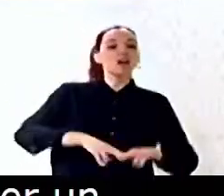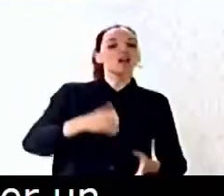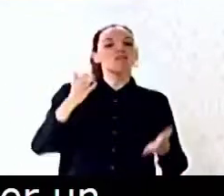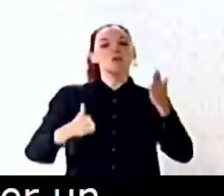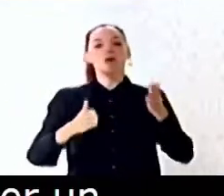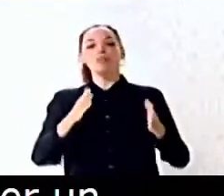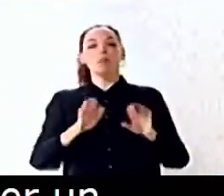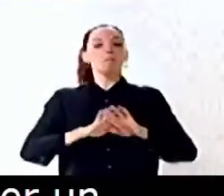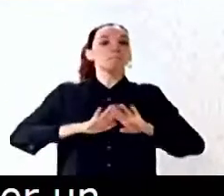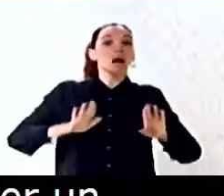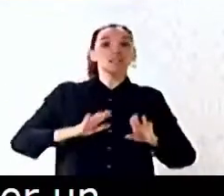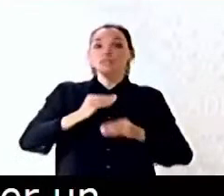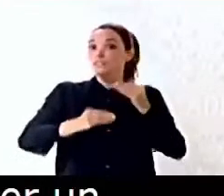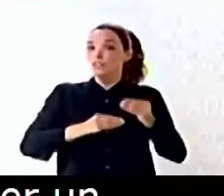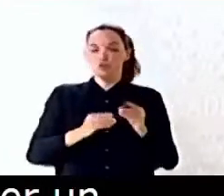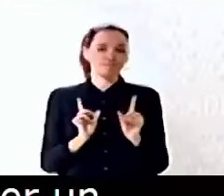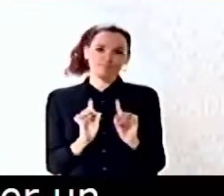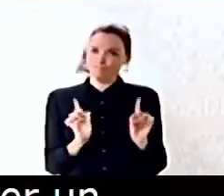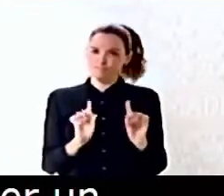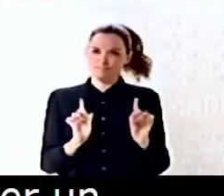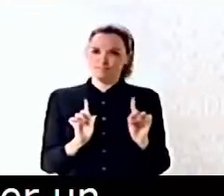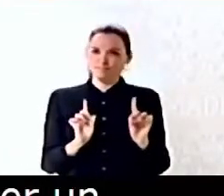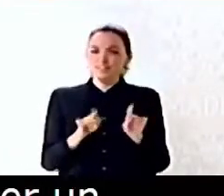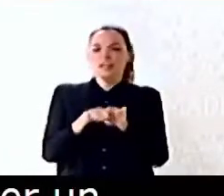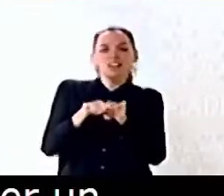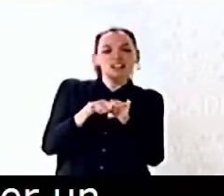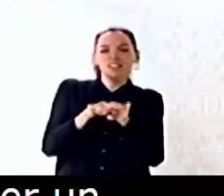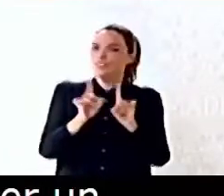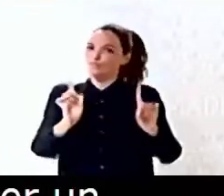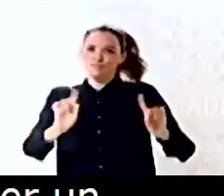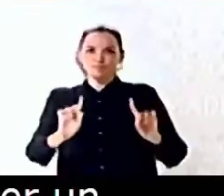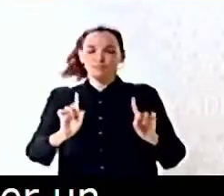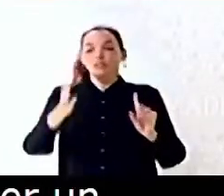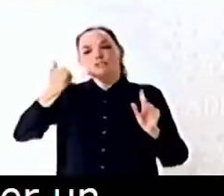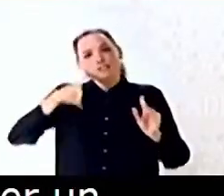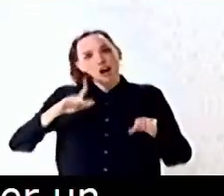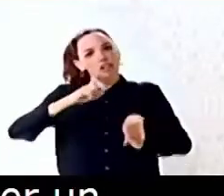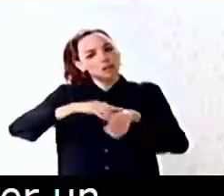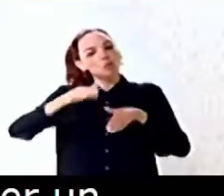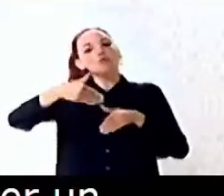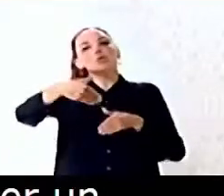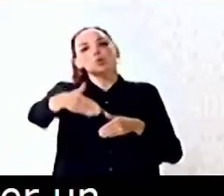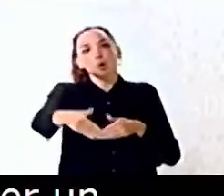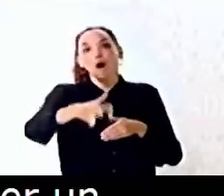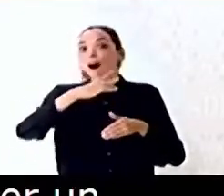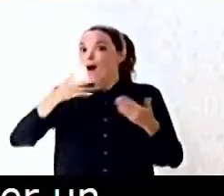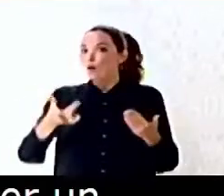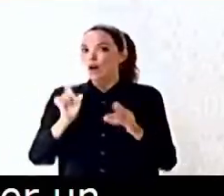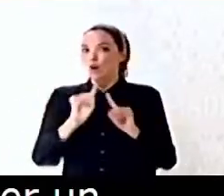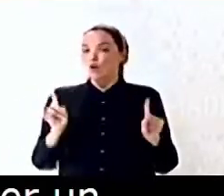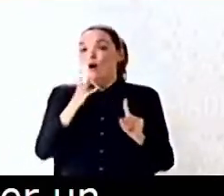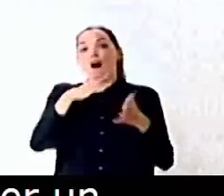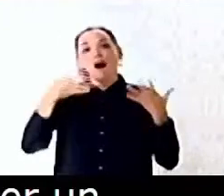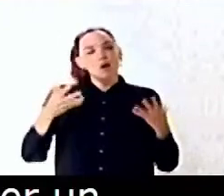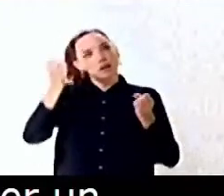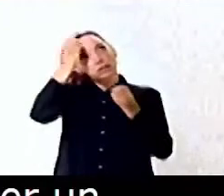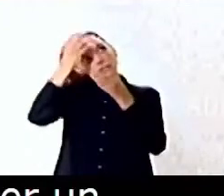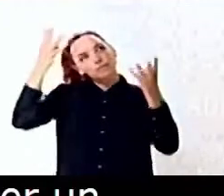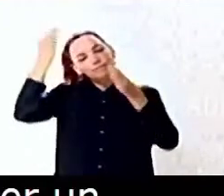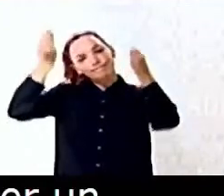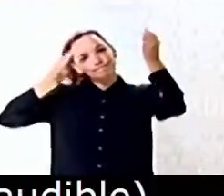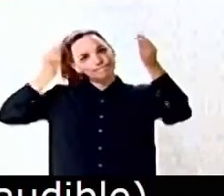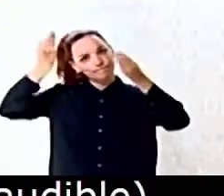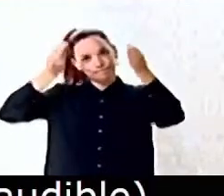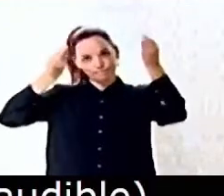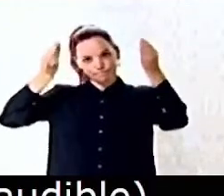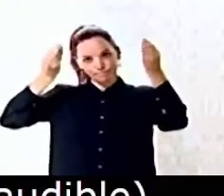hecho. Ya habrá tiempo para hacer todo tipo de evaluaciones, pero ahora en este momento creo que toca reflexionar sobre las enseñanzas